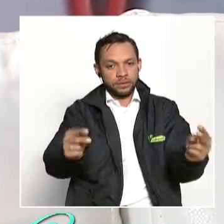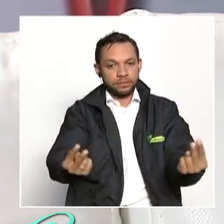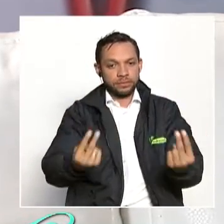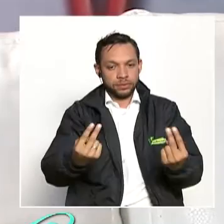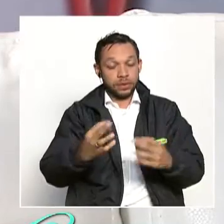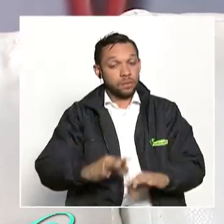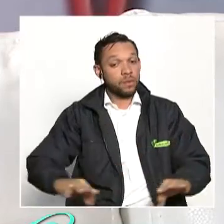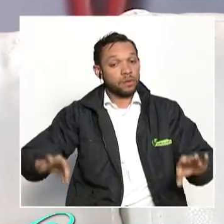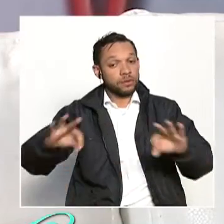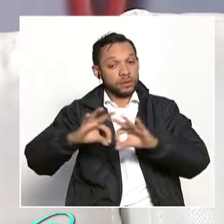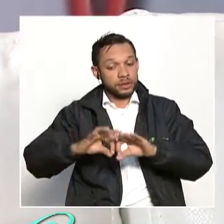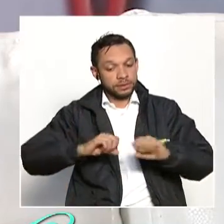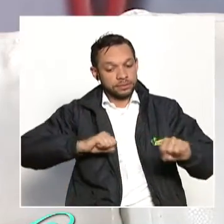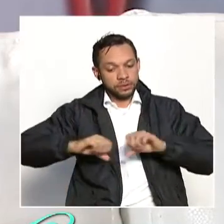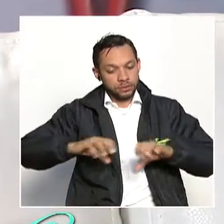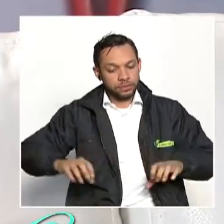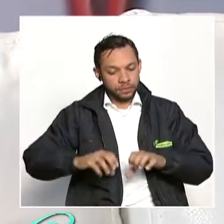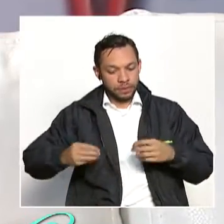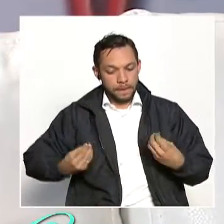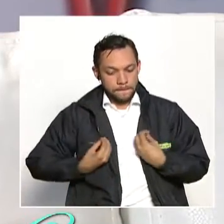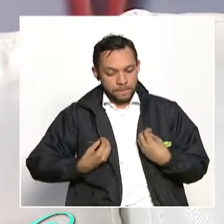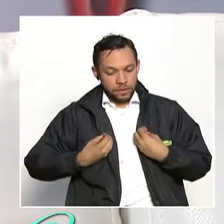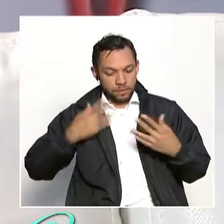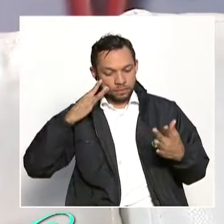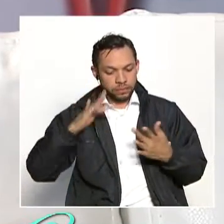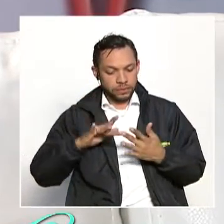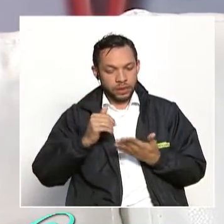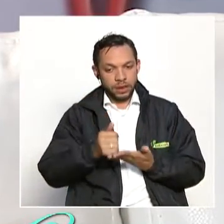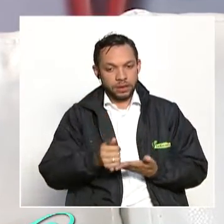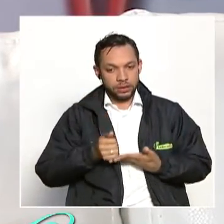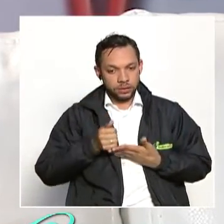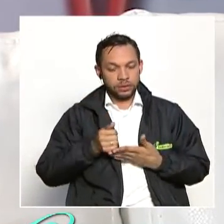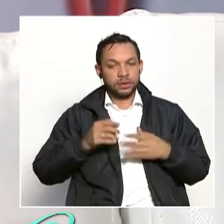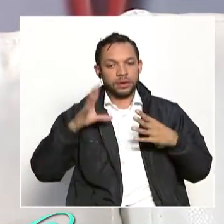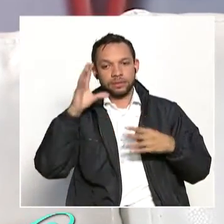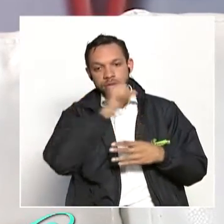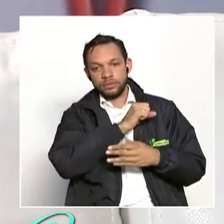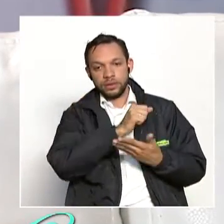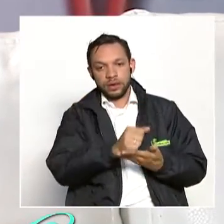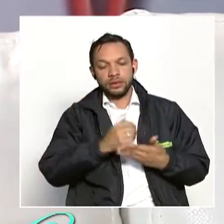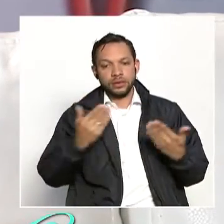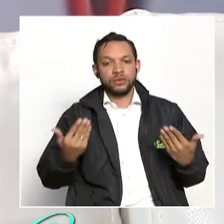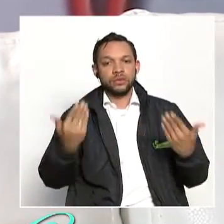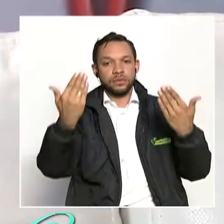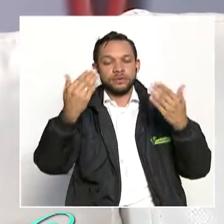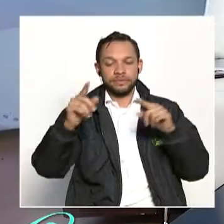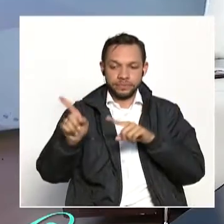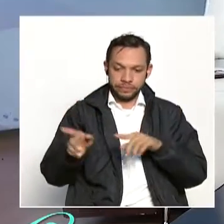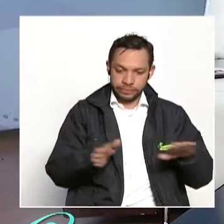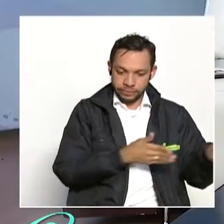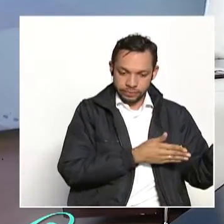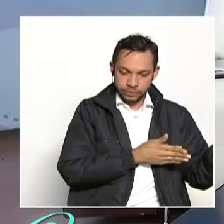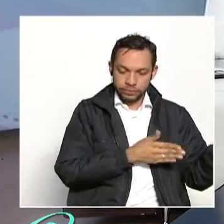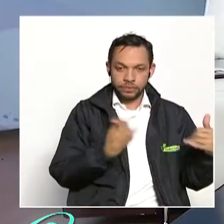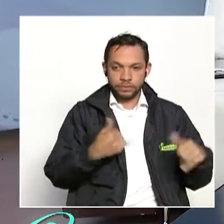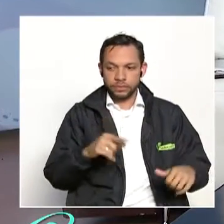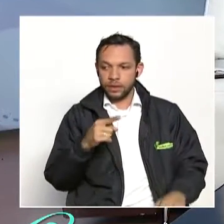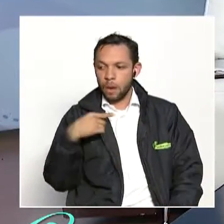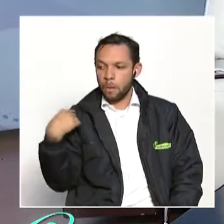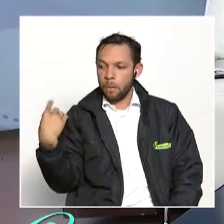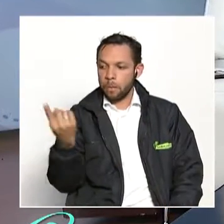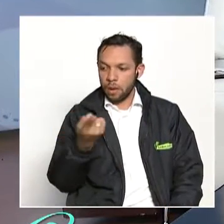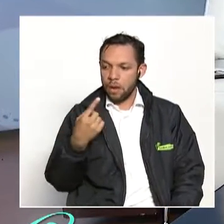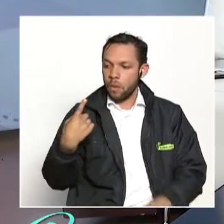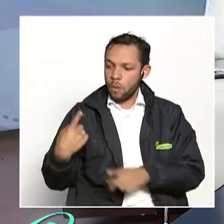muy importantes que, si los toman en cuenta, pues los pueden beneficiar mucho. Estamos viendo una serie de